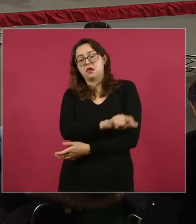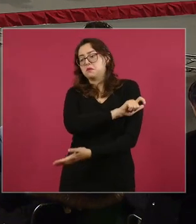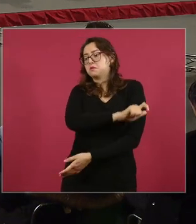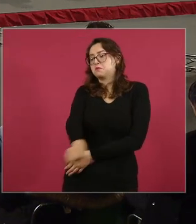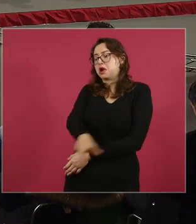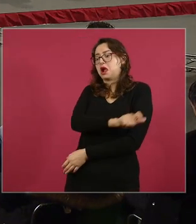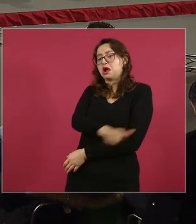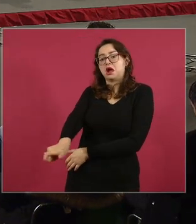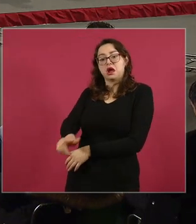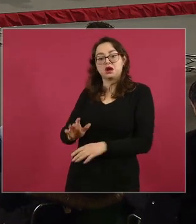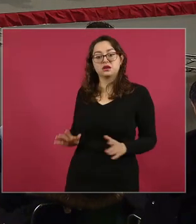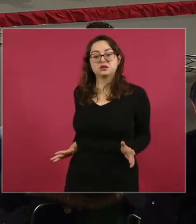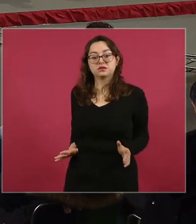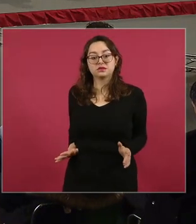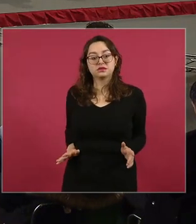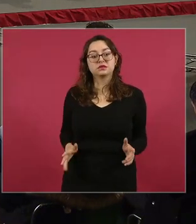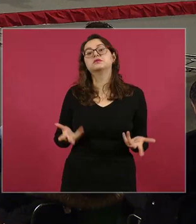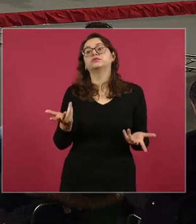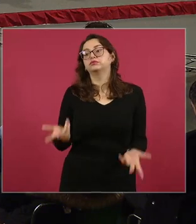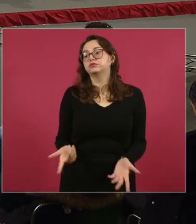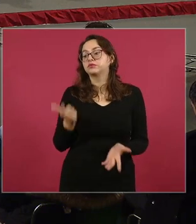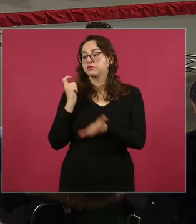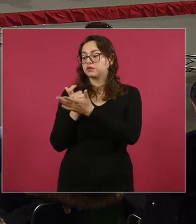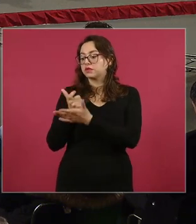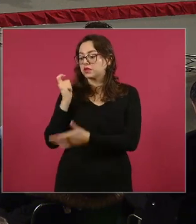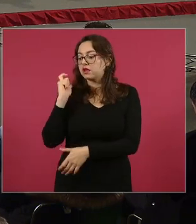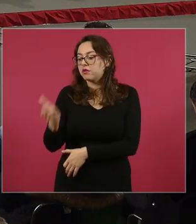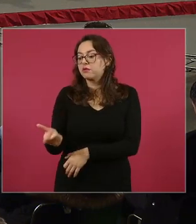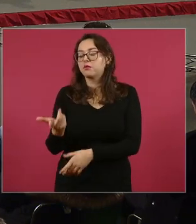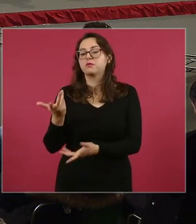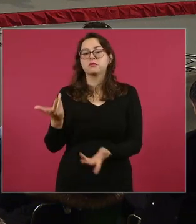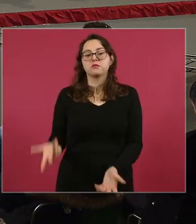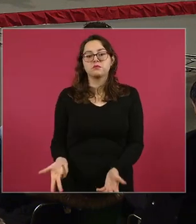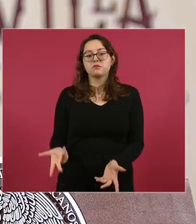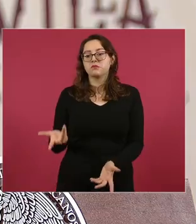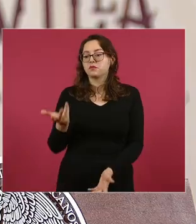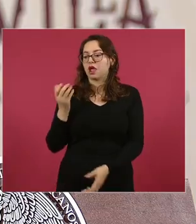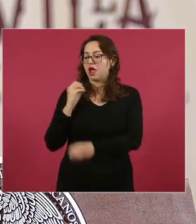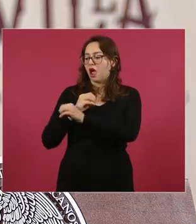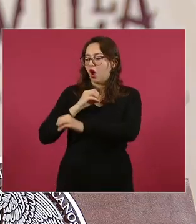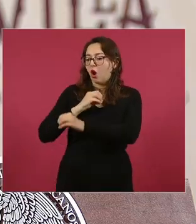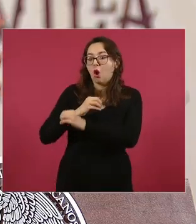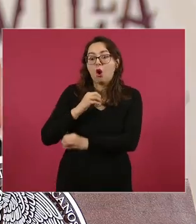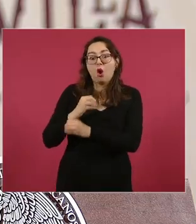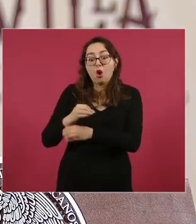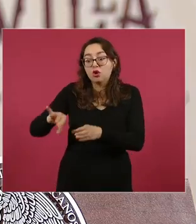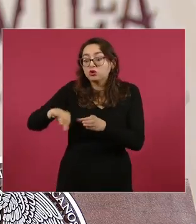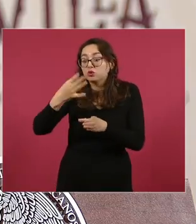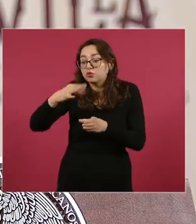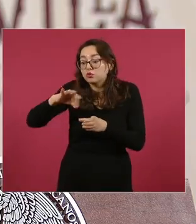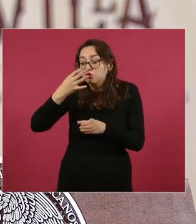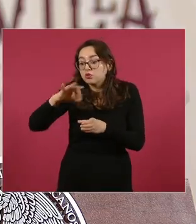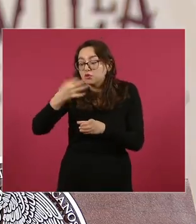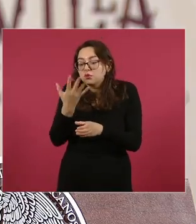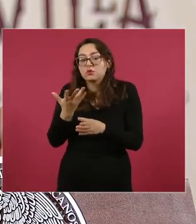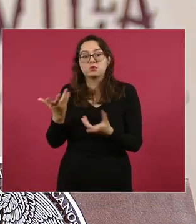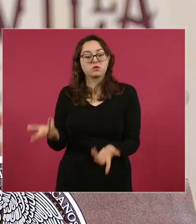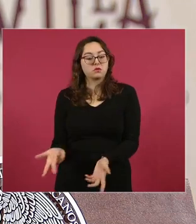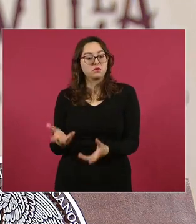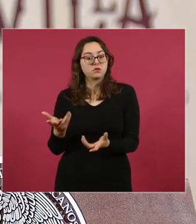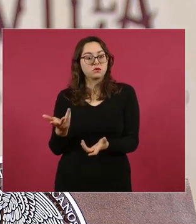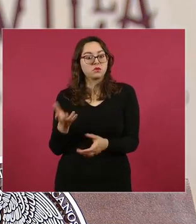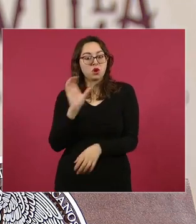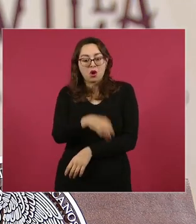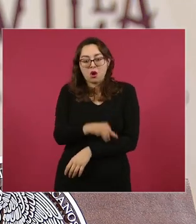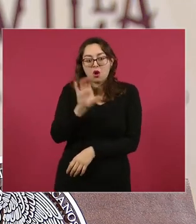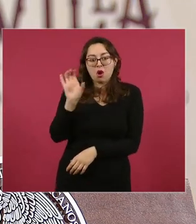dinero público van al Oxxo, pagan sus Sabritas, sus Coca-Colas, se van al Starbucks, ven, yo creo